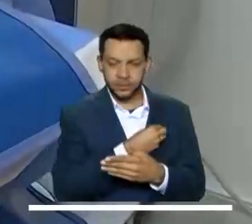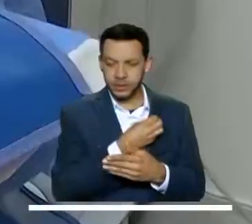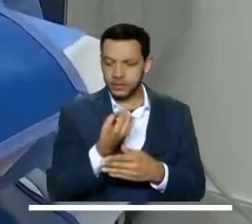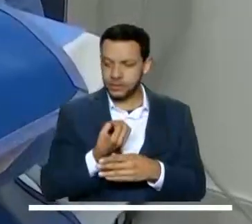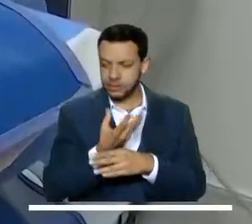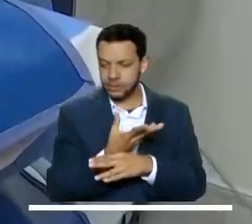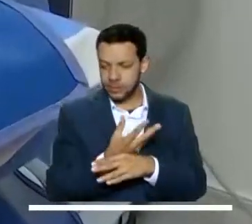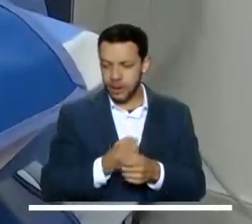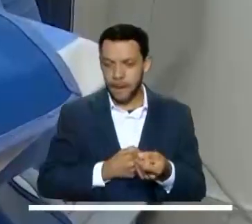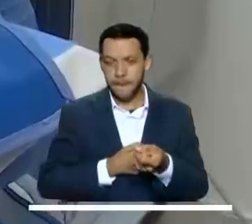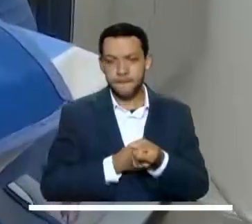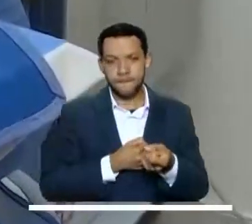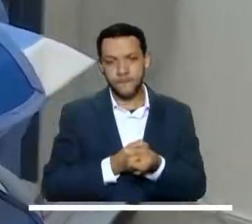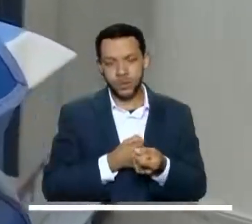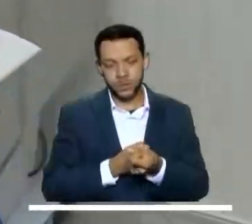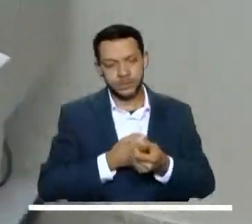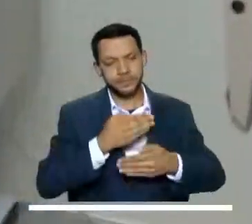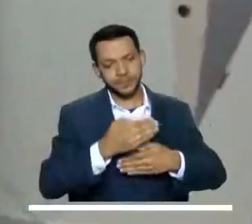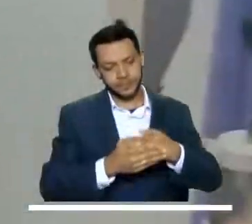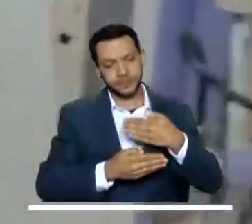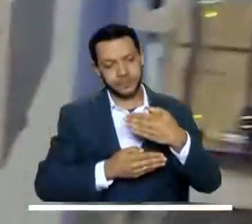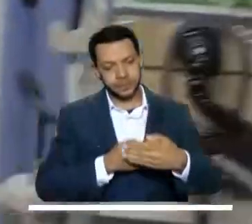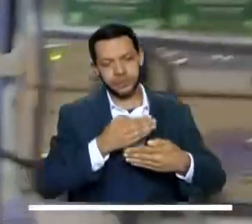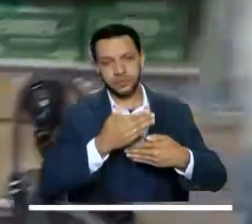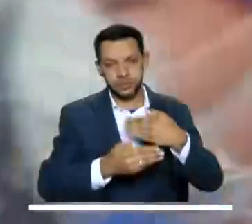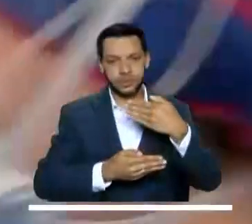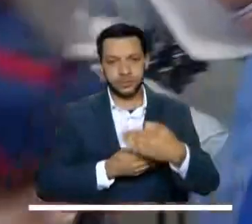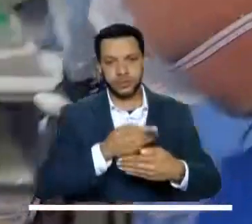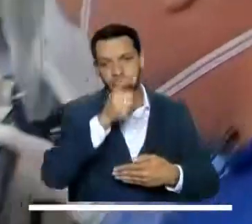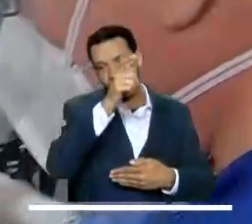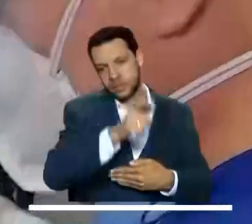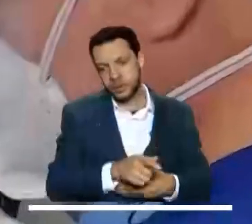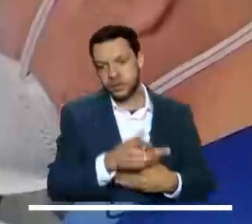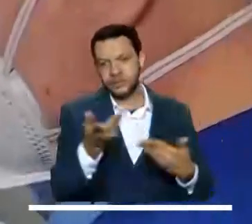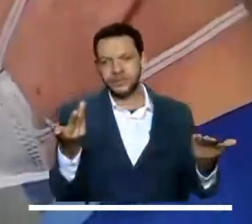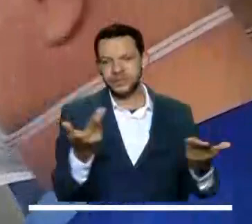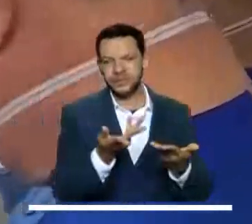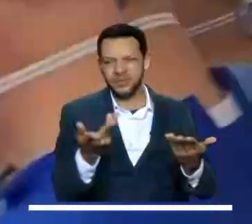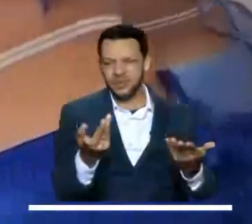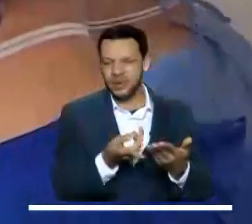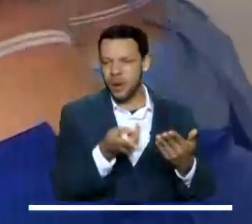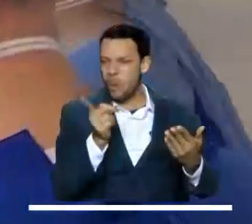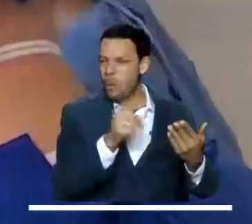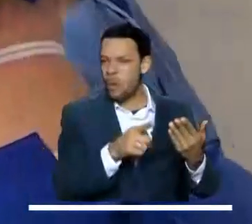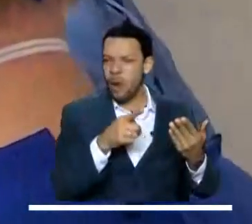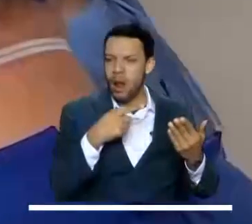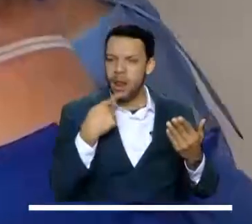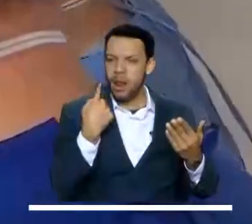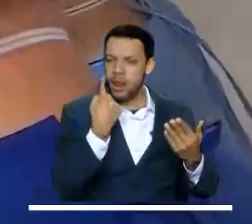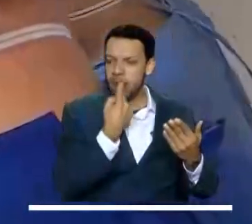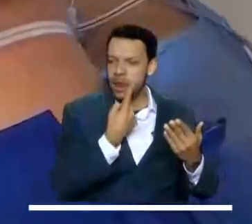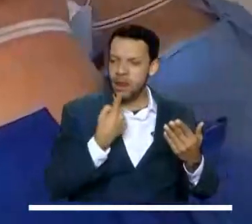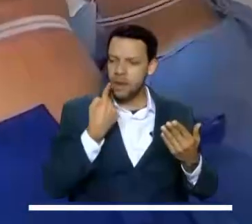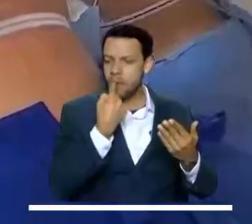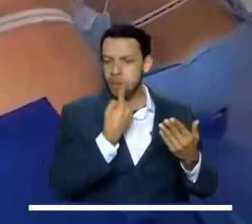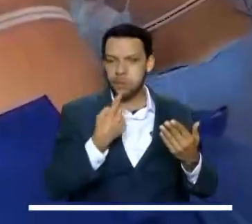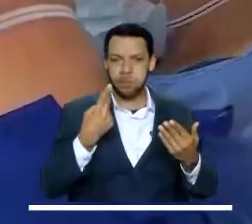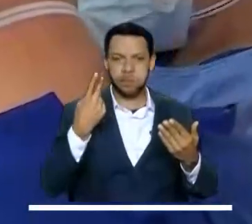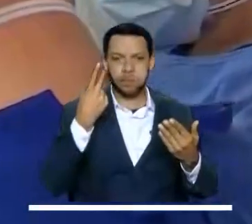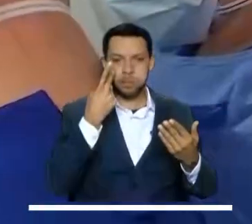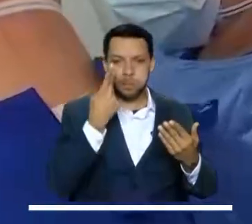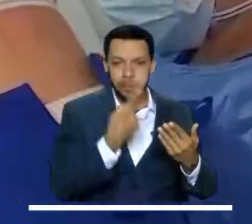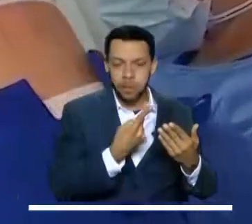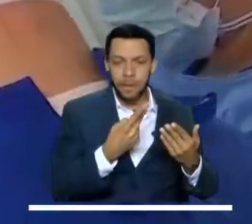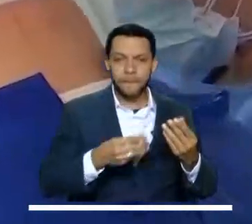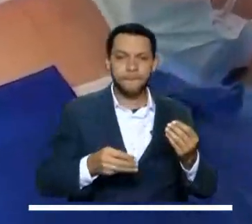y ya comenzaremos con el procedimiento con la endoscopia, que es entrar por la vía de la boca, entrar a la garganta,